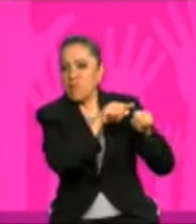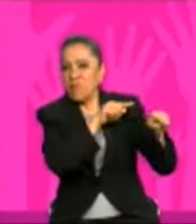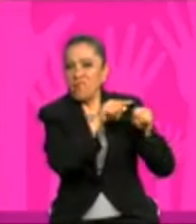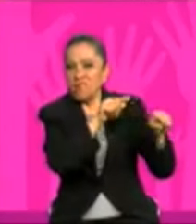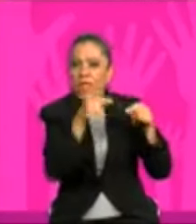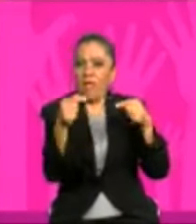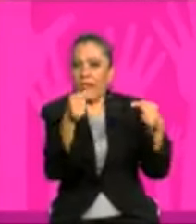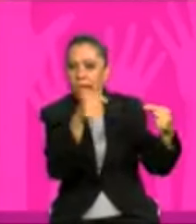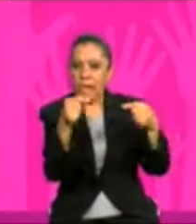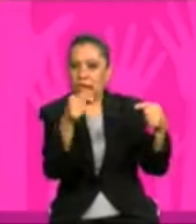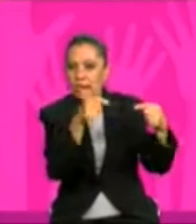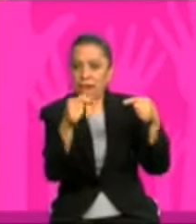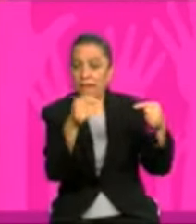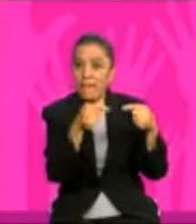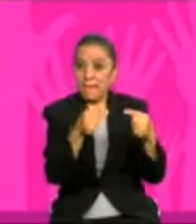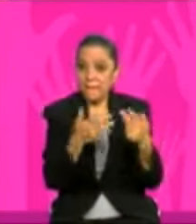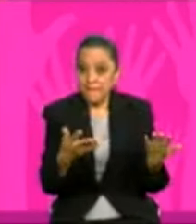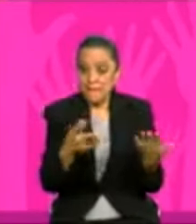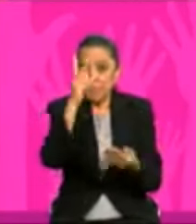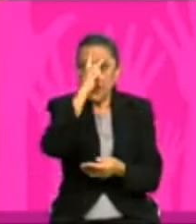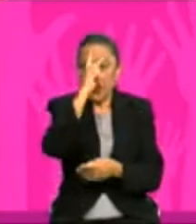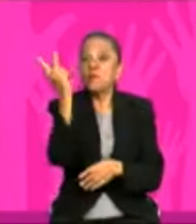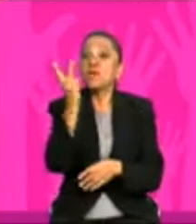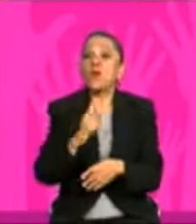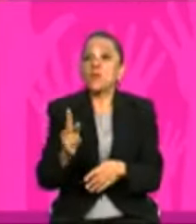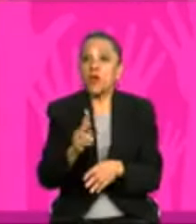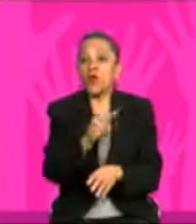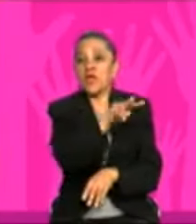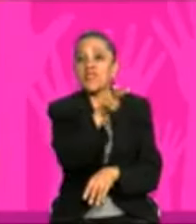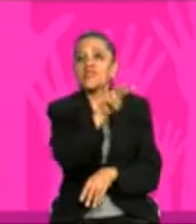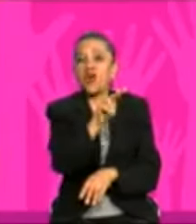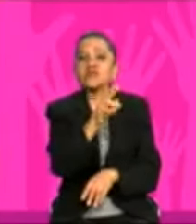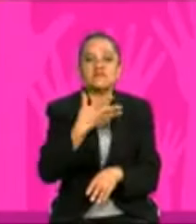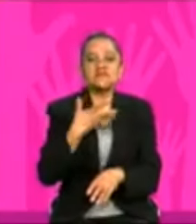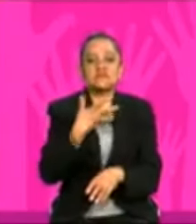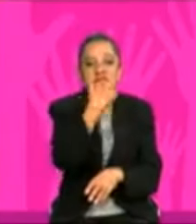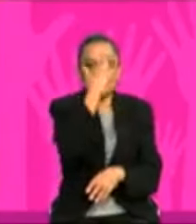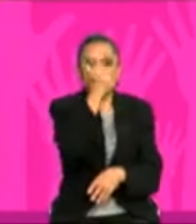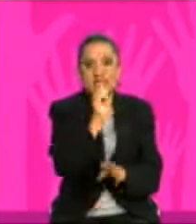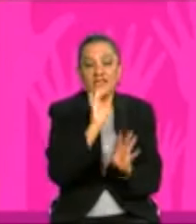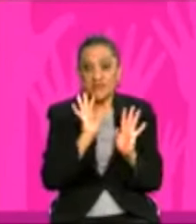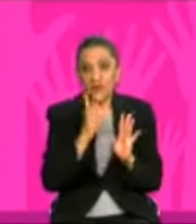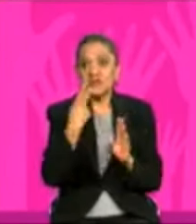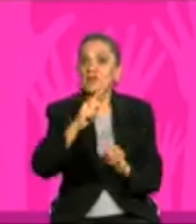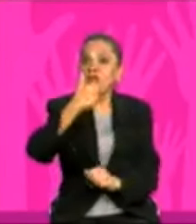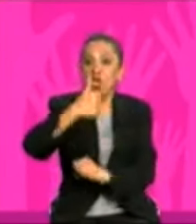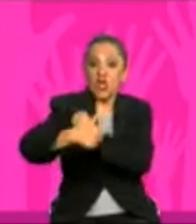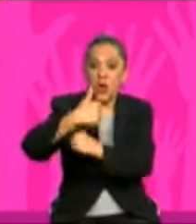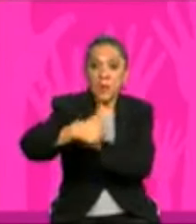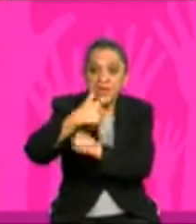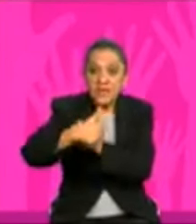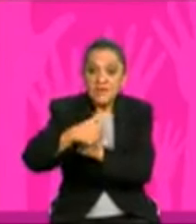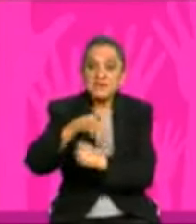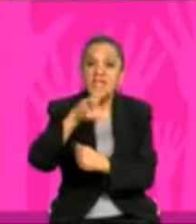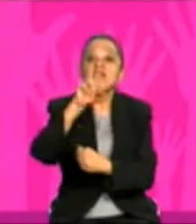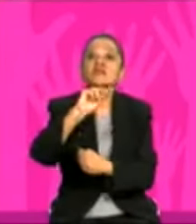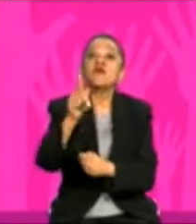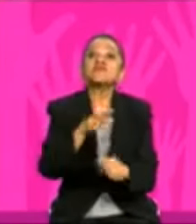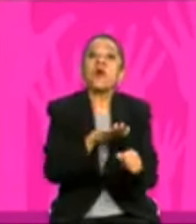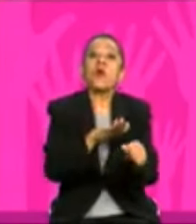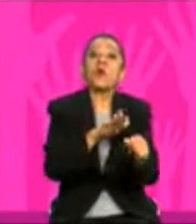tirándose entre ellas. Y lo peor es que las dos tienen razón, pero la competencia no es cuál es la menos